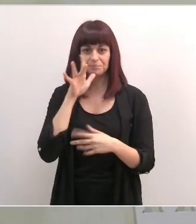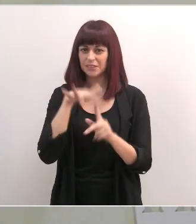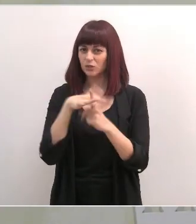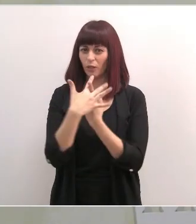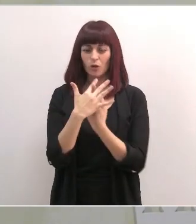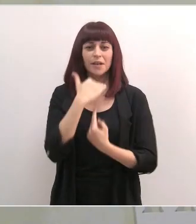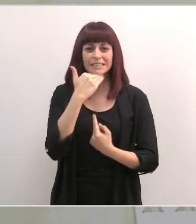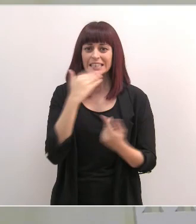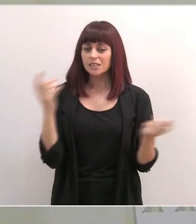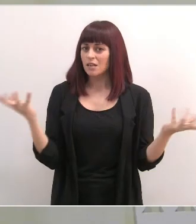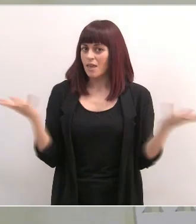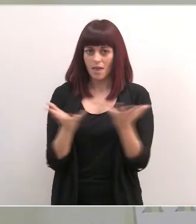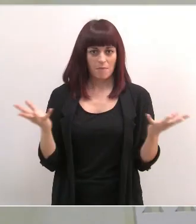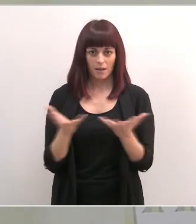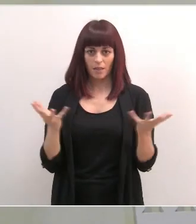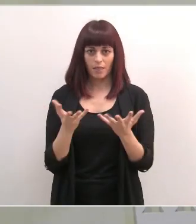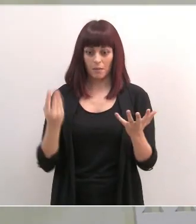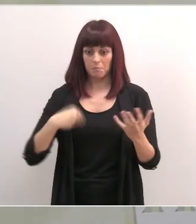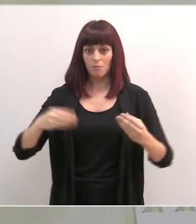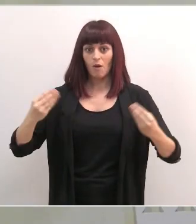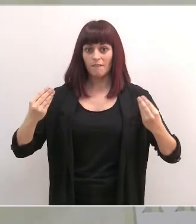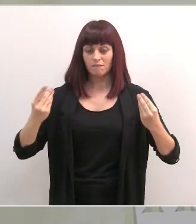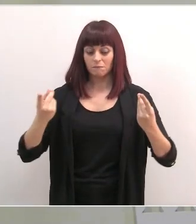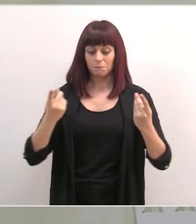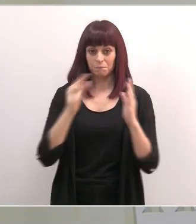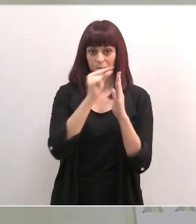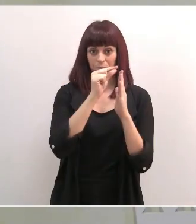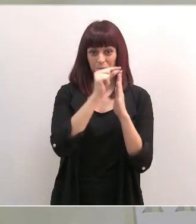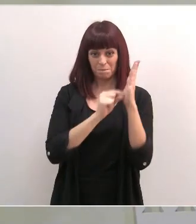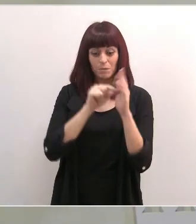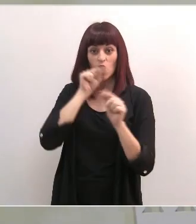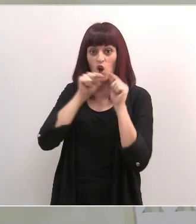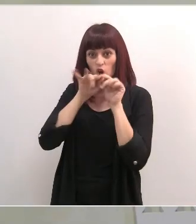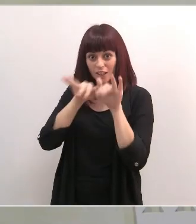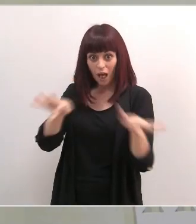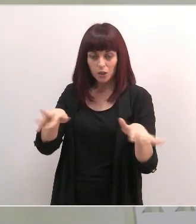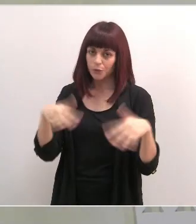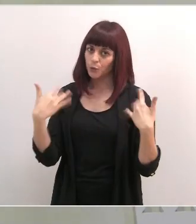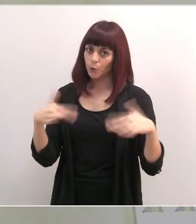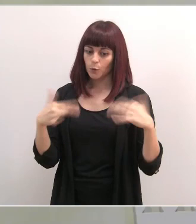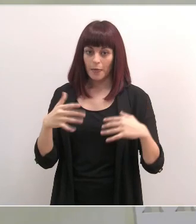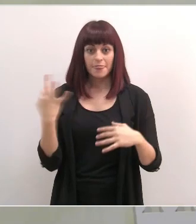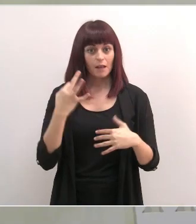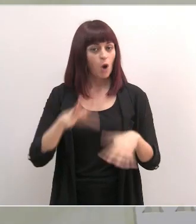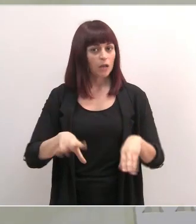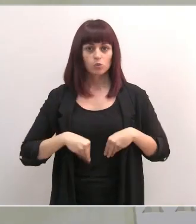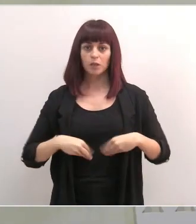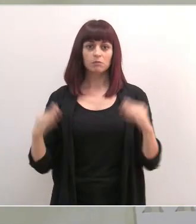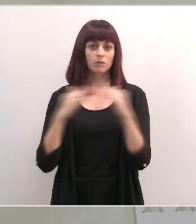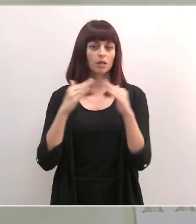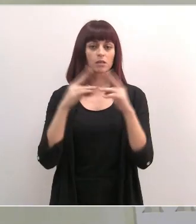situación casi de emergencia, habida cuenta de la evolución de los datos de los contagios. Es importante asumir que debemos quedarnos en